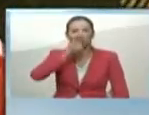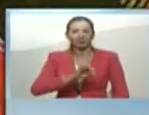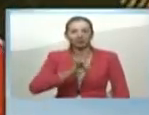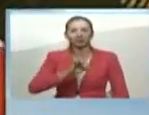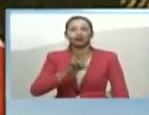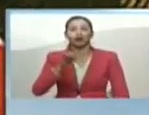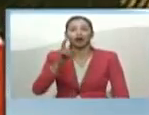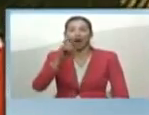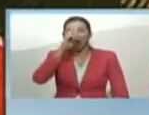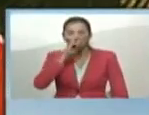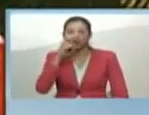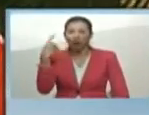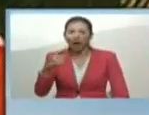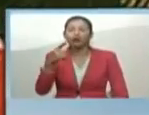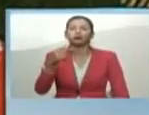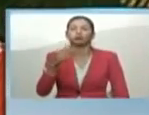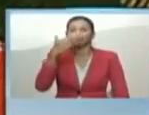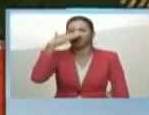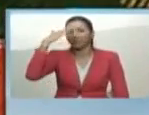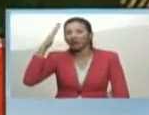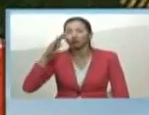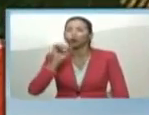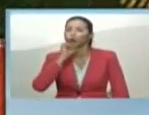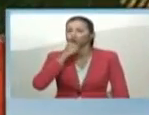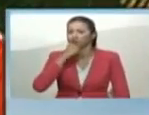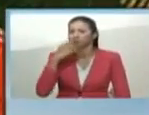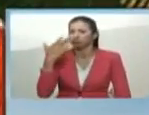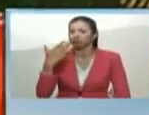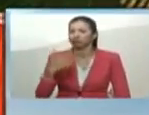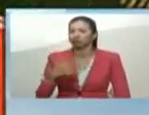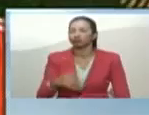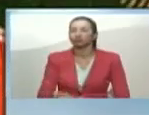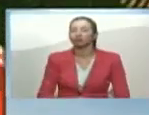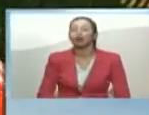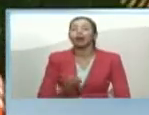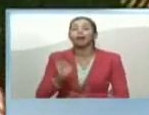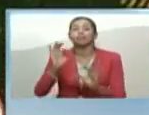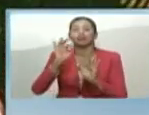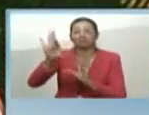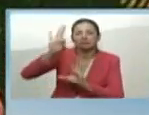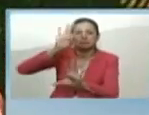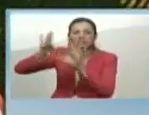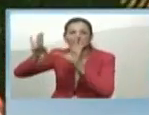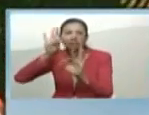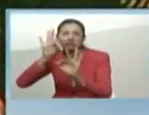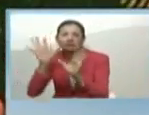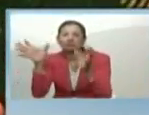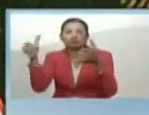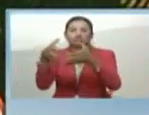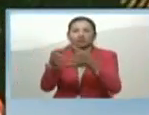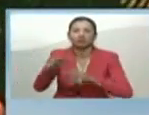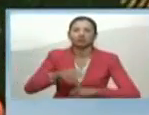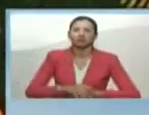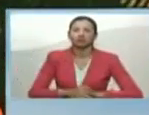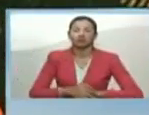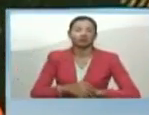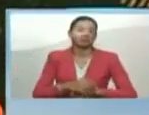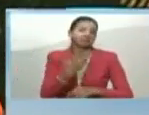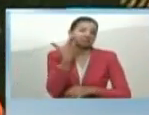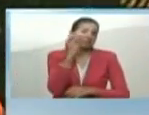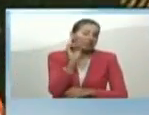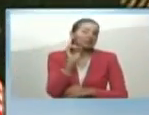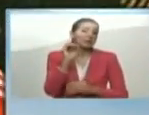tienen la edad del adulto mayor no priorizar un poco más digo 30,000 porque Bueno estoy